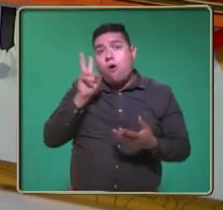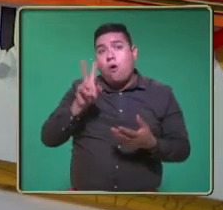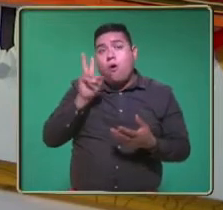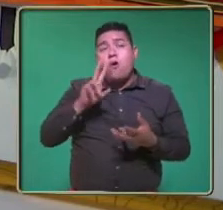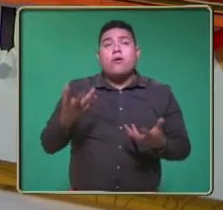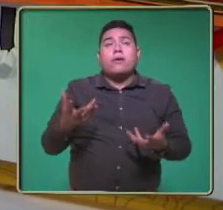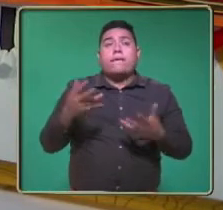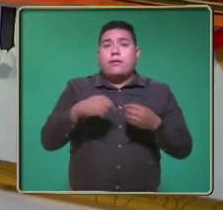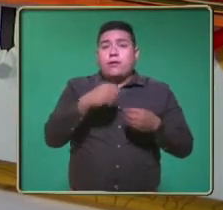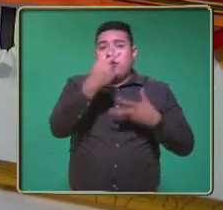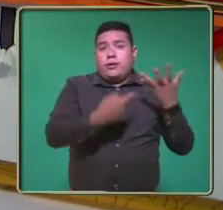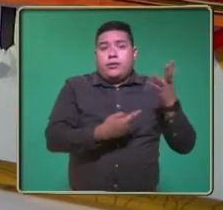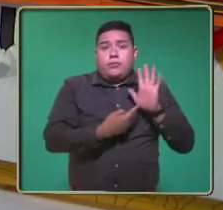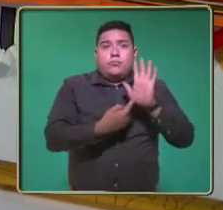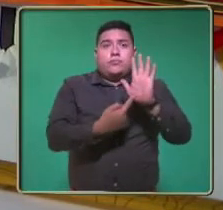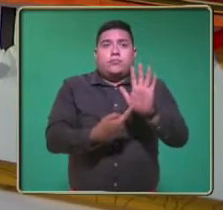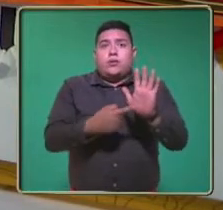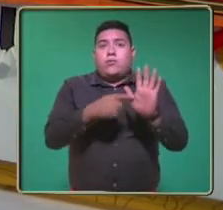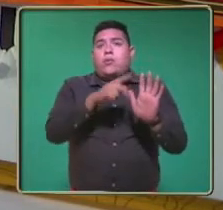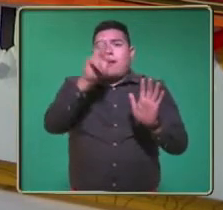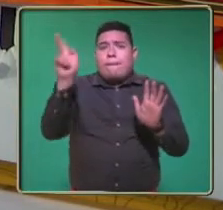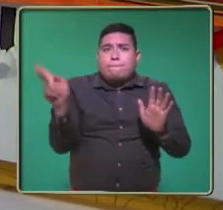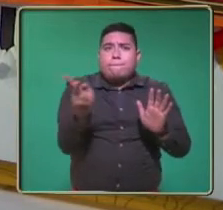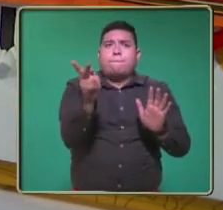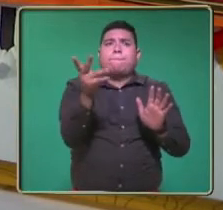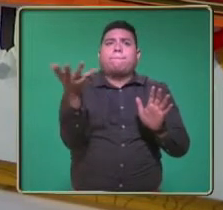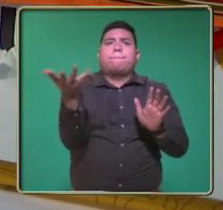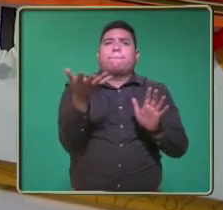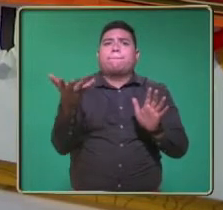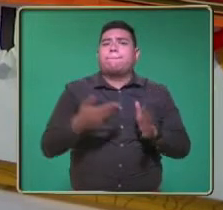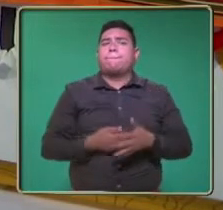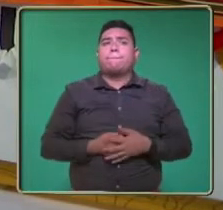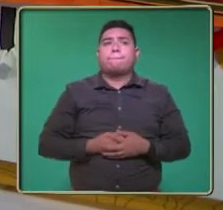este preámbulo porque sigue la pregunta